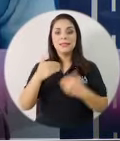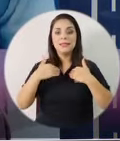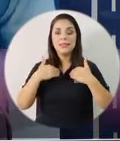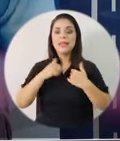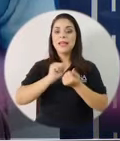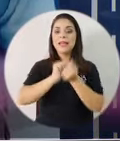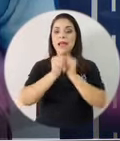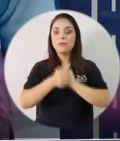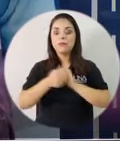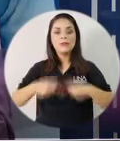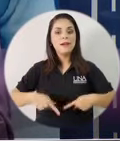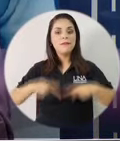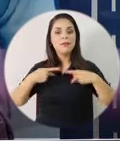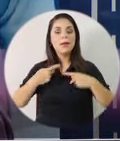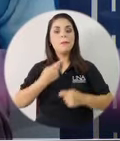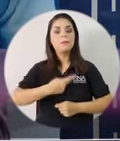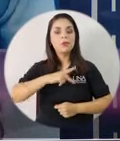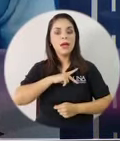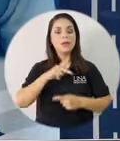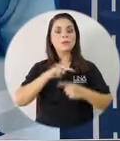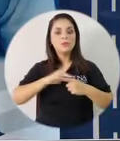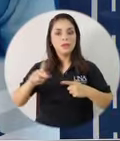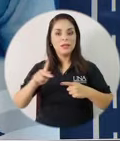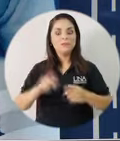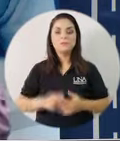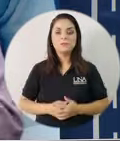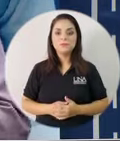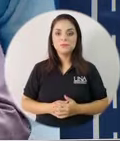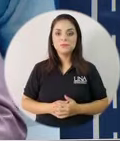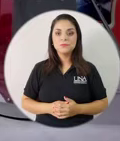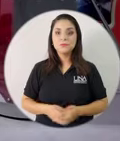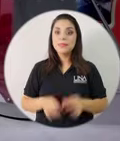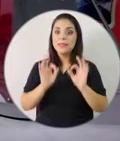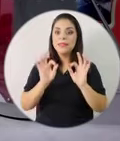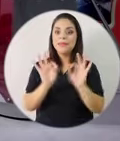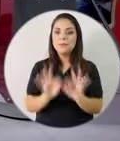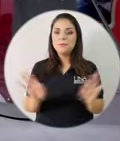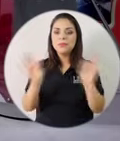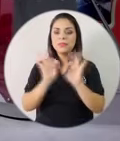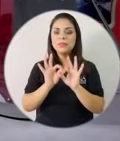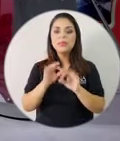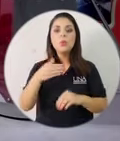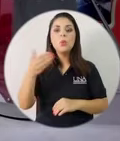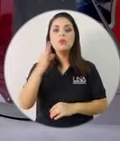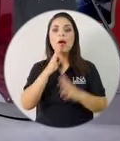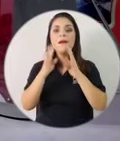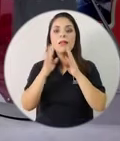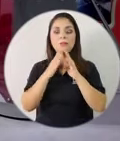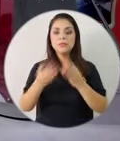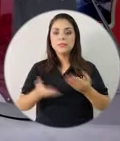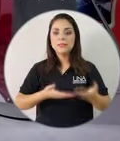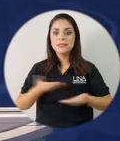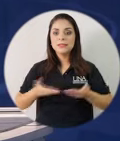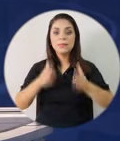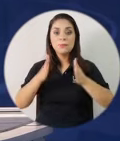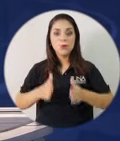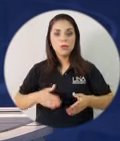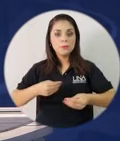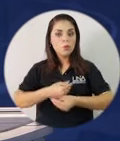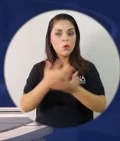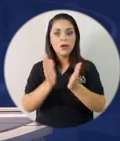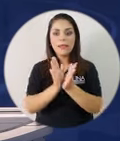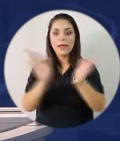crear cambios en su vida personal y en su vida profesional. Y bien importante cuando hablamos de servidores públicos en